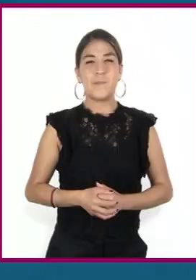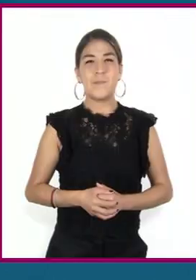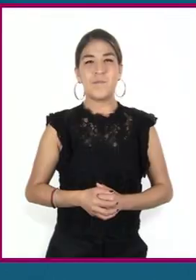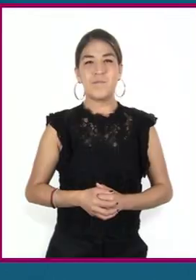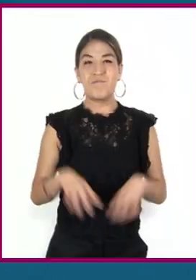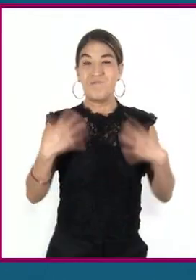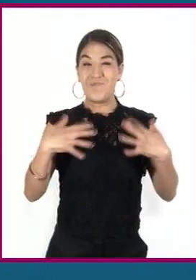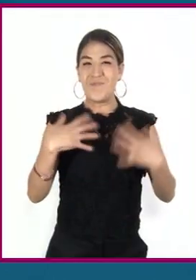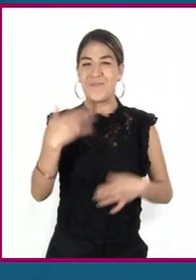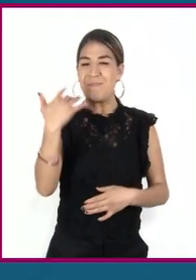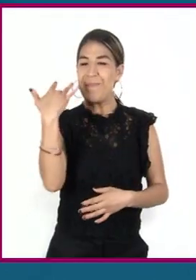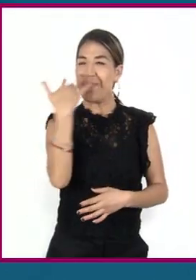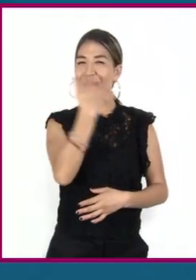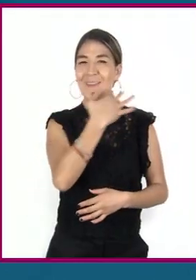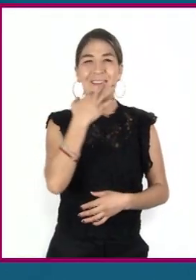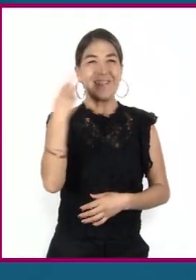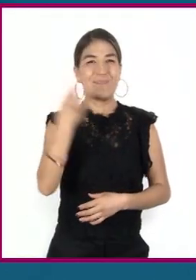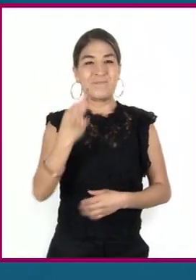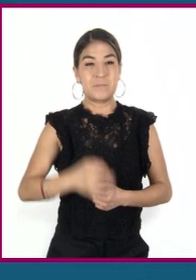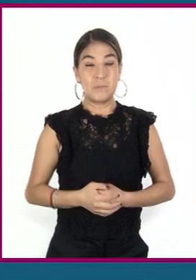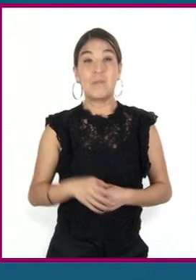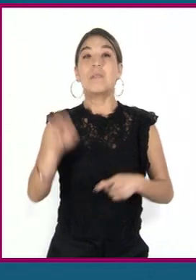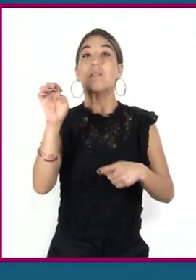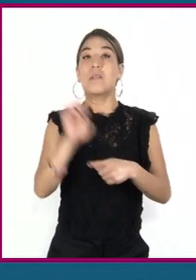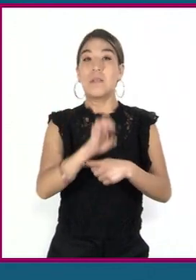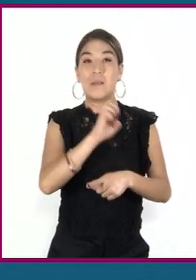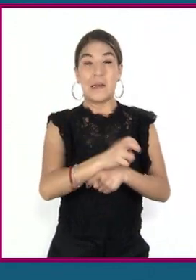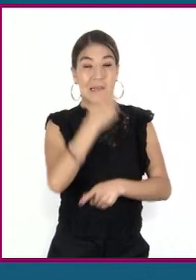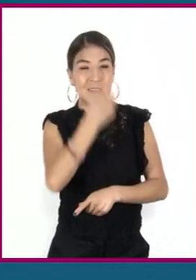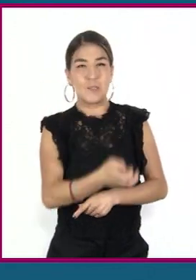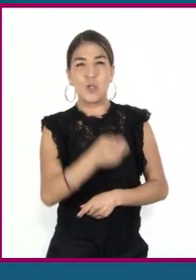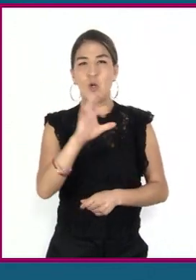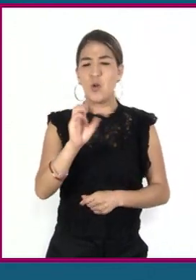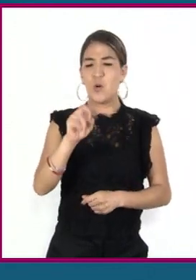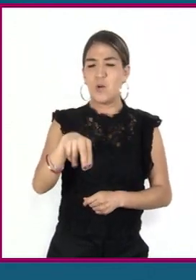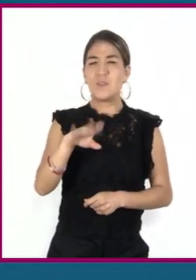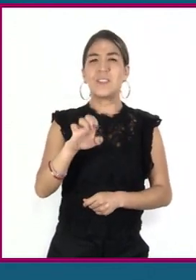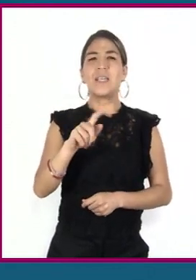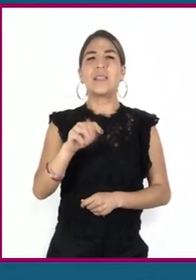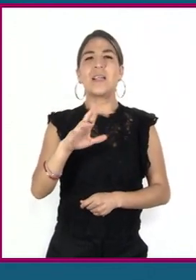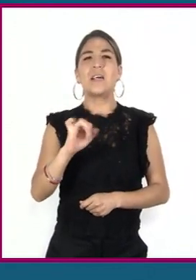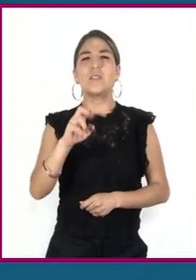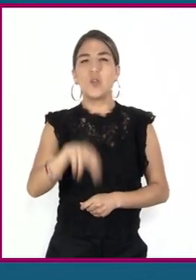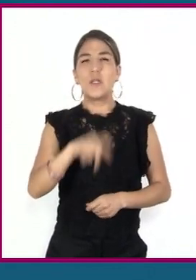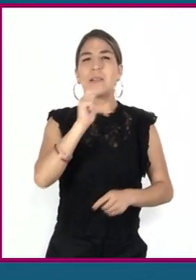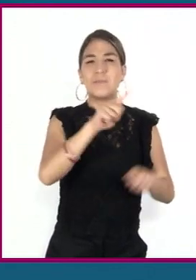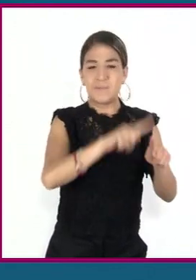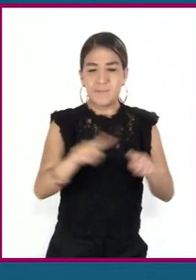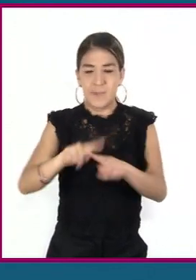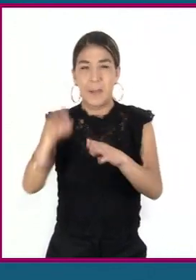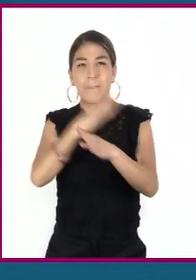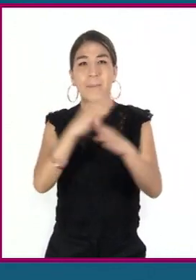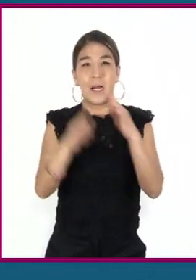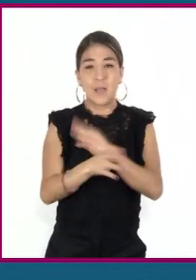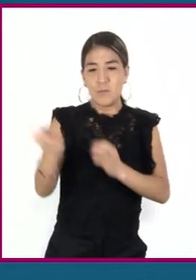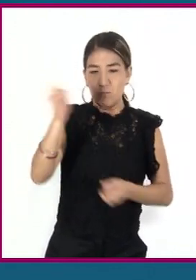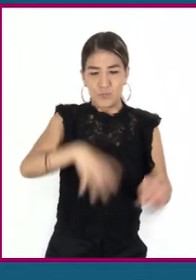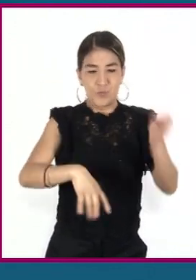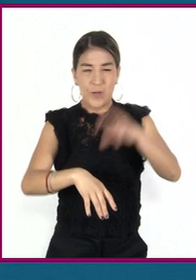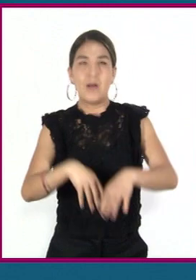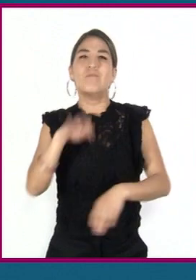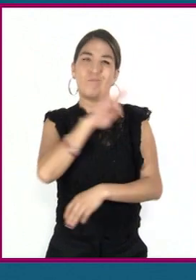¡Qué rico! Entonces, gracias a la concentración de las disoluciones, podemos disfrutar de algunas